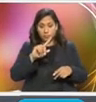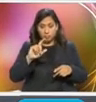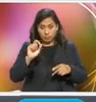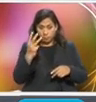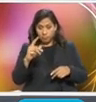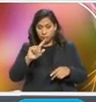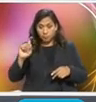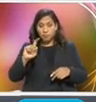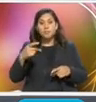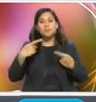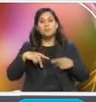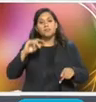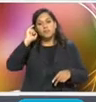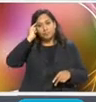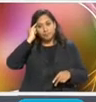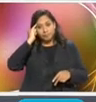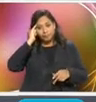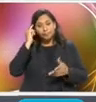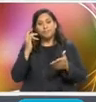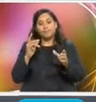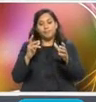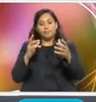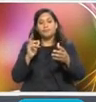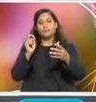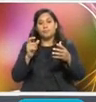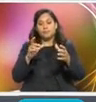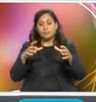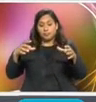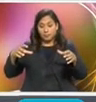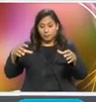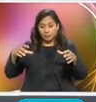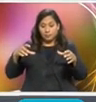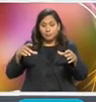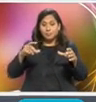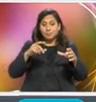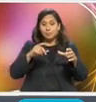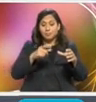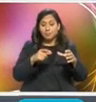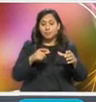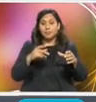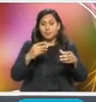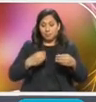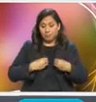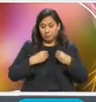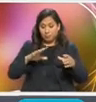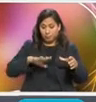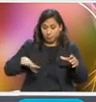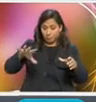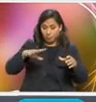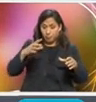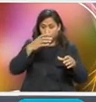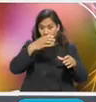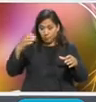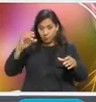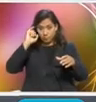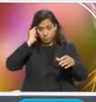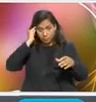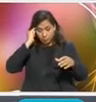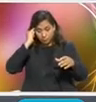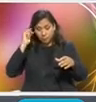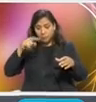habitantes, serían población indígena. Esto quiere decir que en México la relación entre vivir en una localidad rural y ser indígena